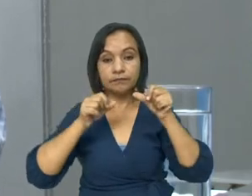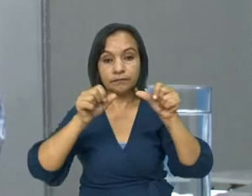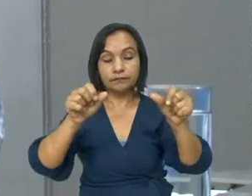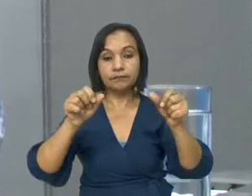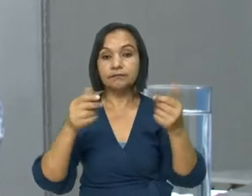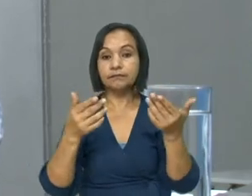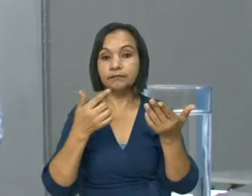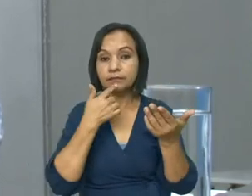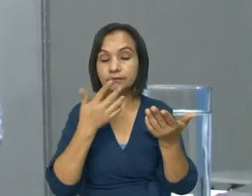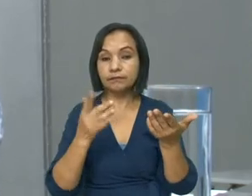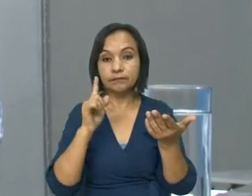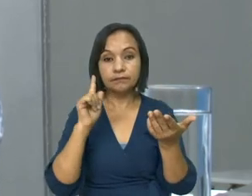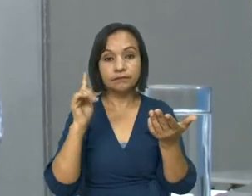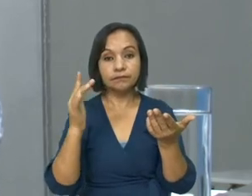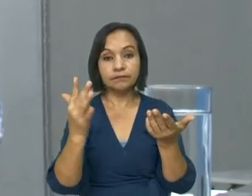porque nosotros